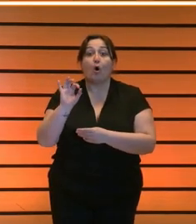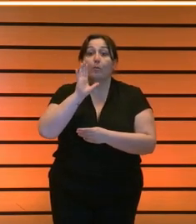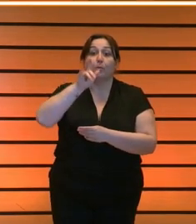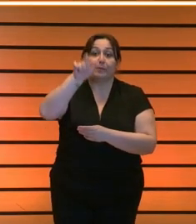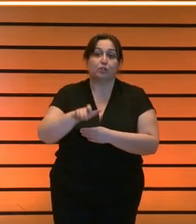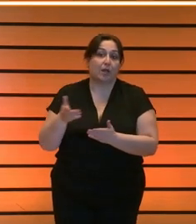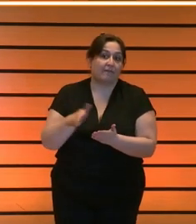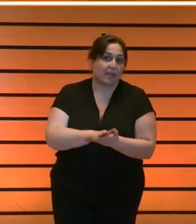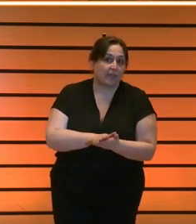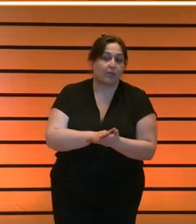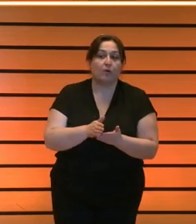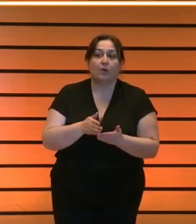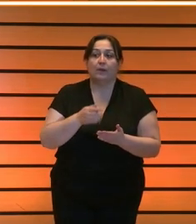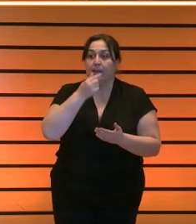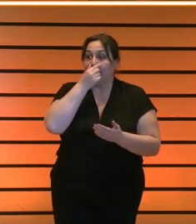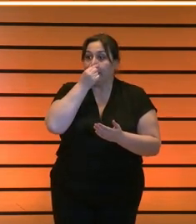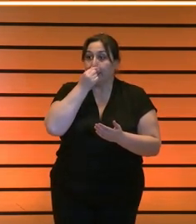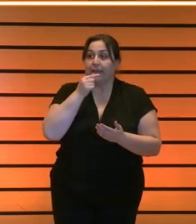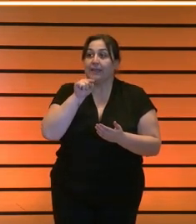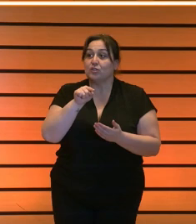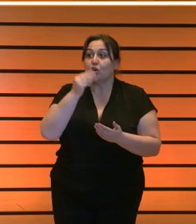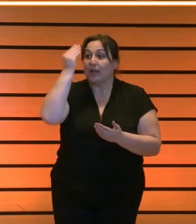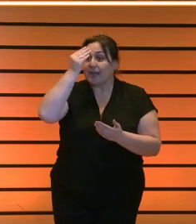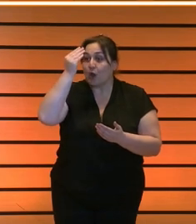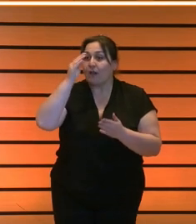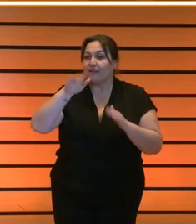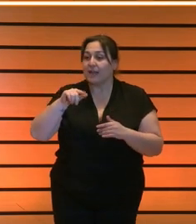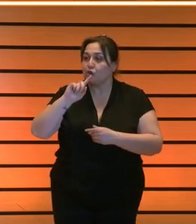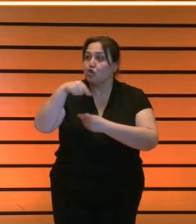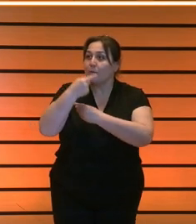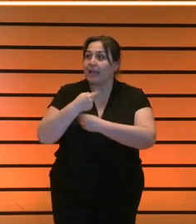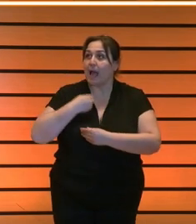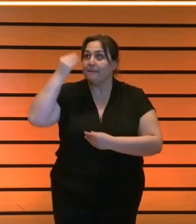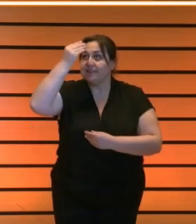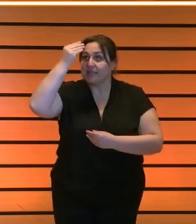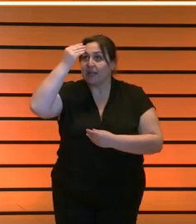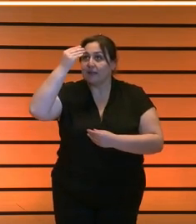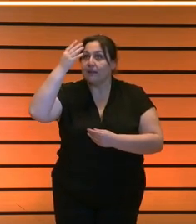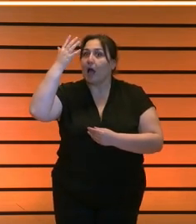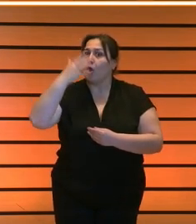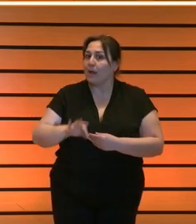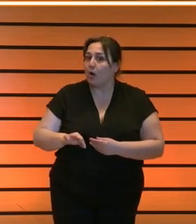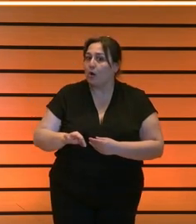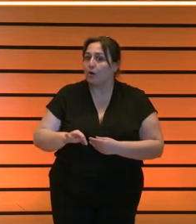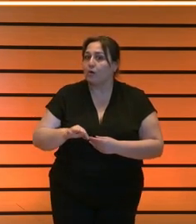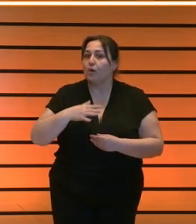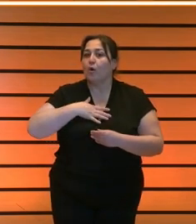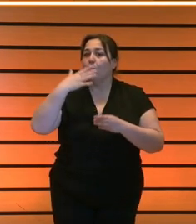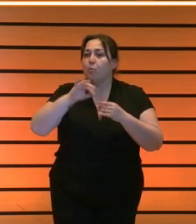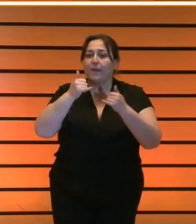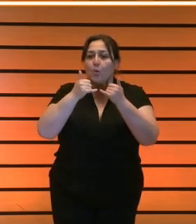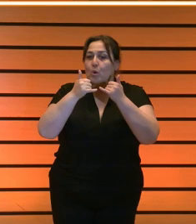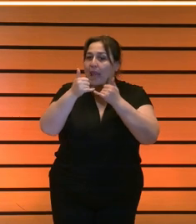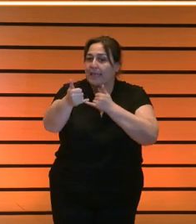ha fallecido lo que sea eso creo que nos obligaría a pensar en que a lo mejor debería haber una línea